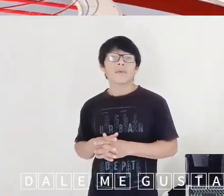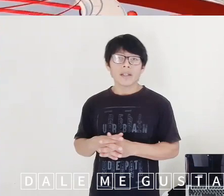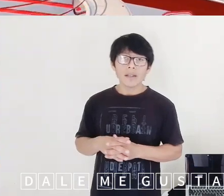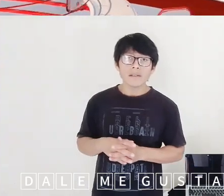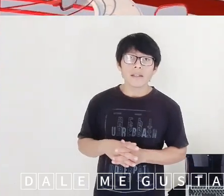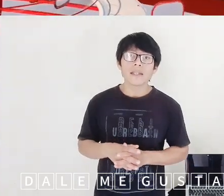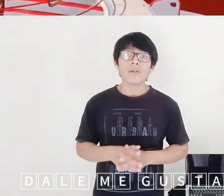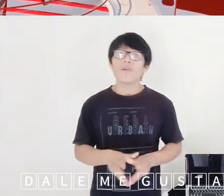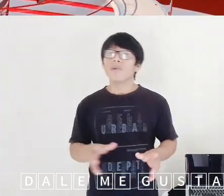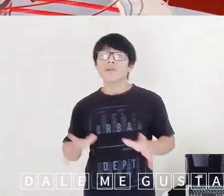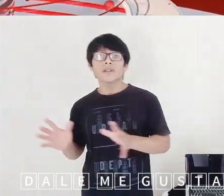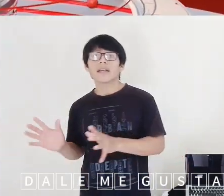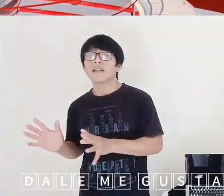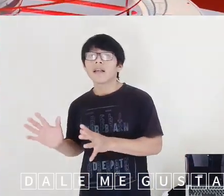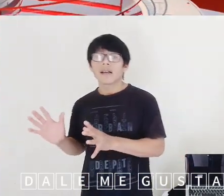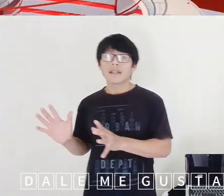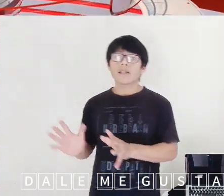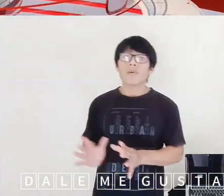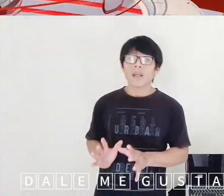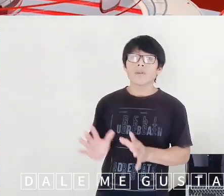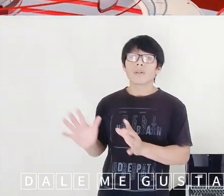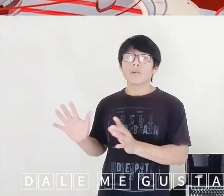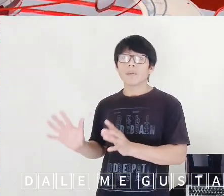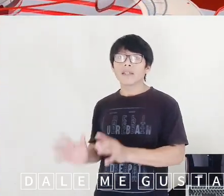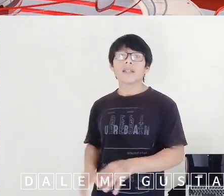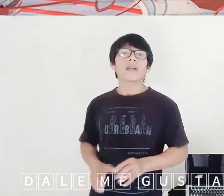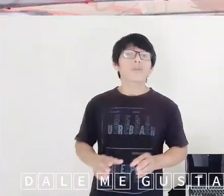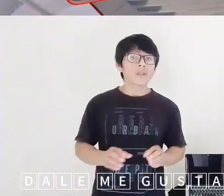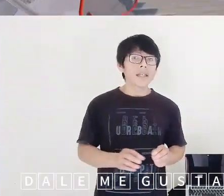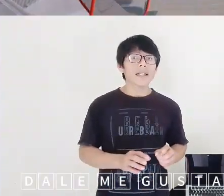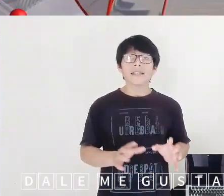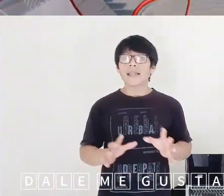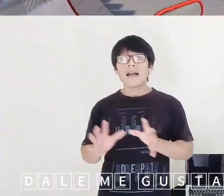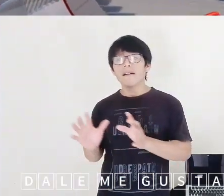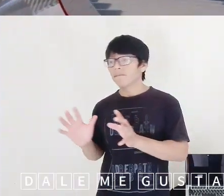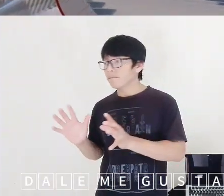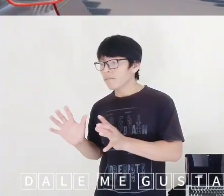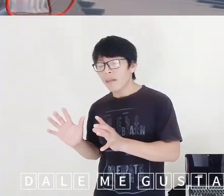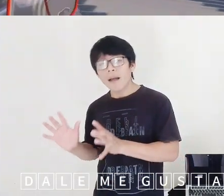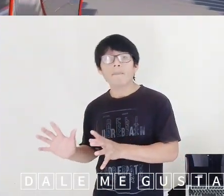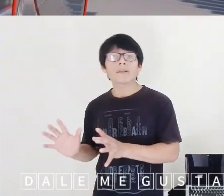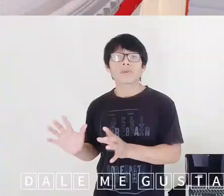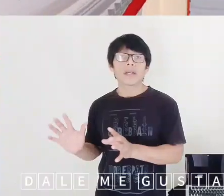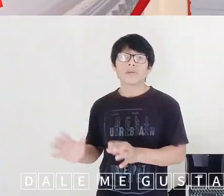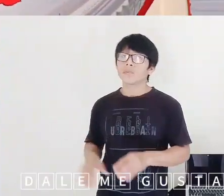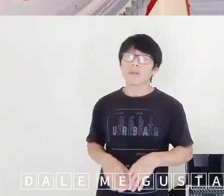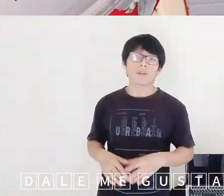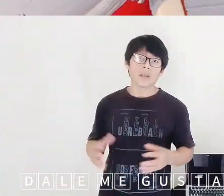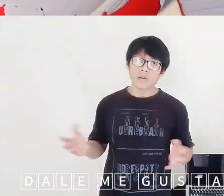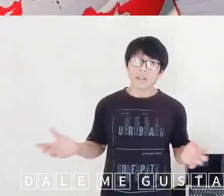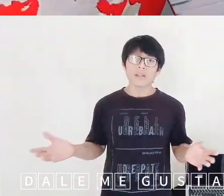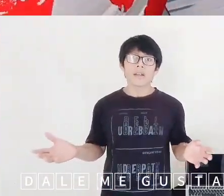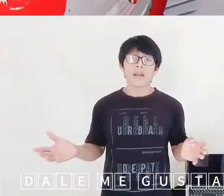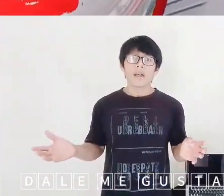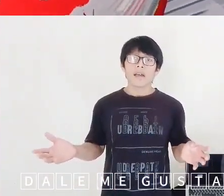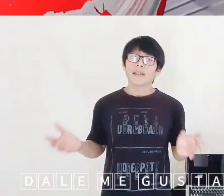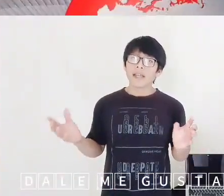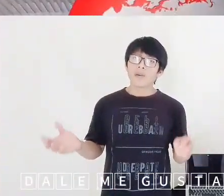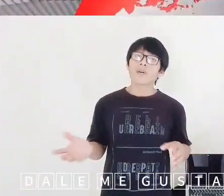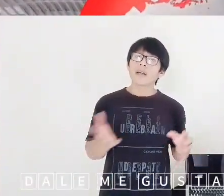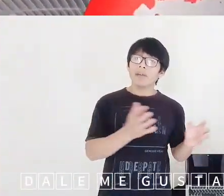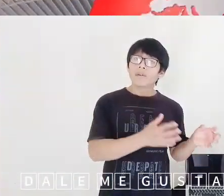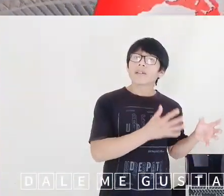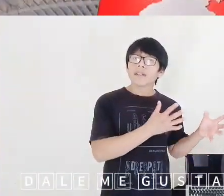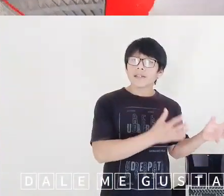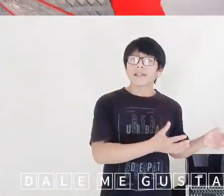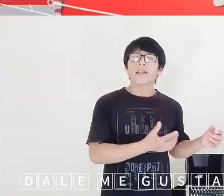de inseguridad. En serio, hoy lo está restaurando nuestro presidente. Yo sé que está a pasos lentos, pero señores, es